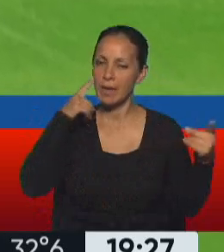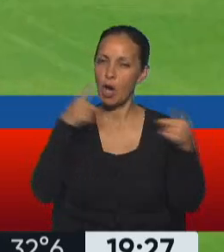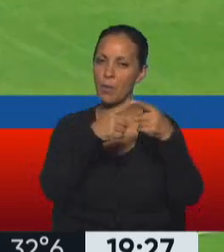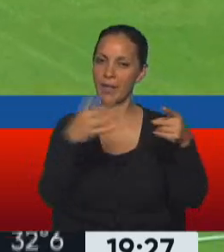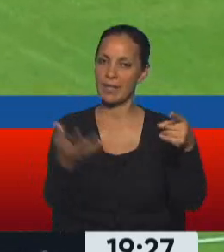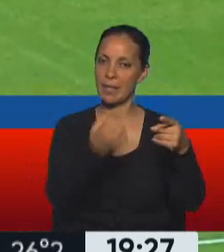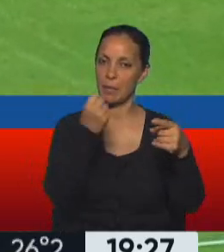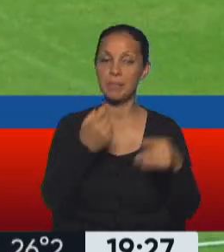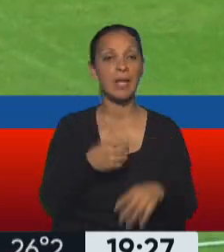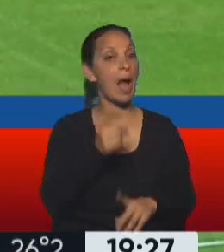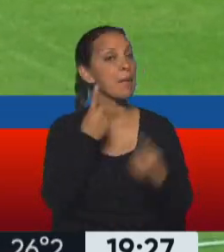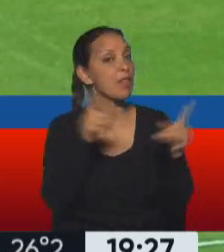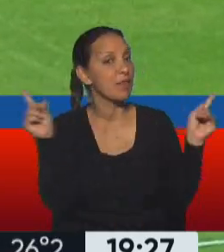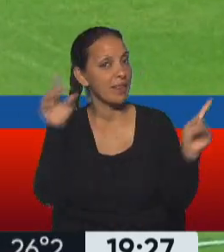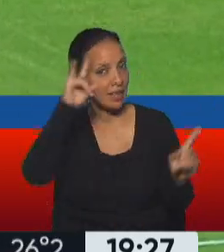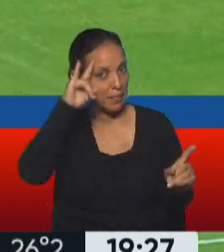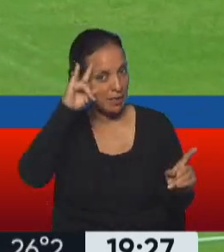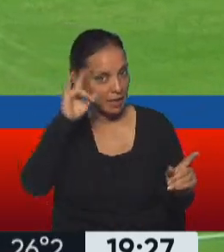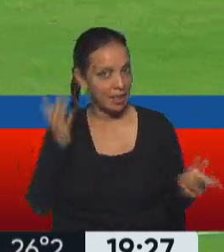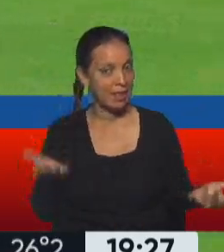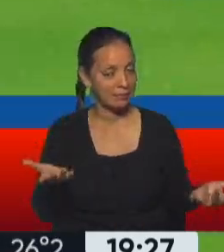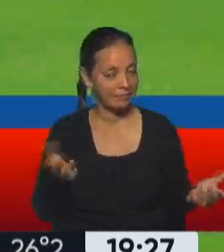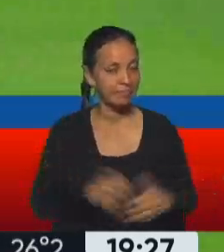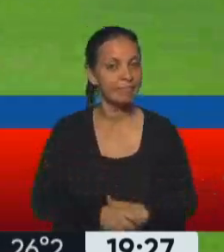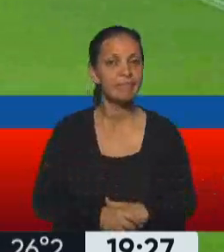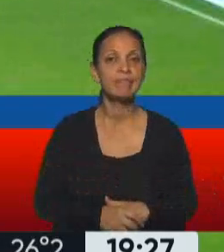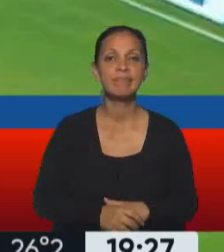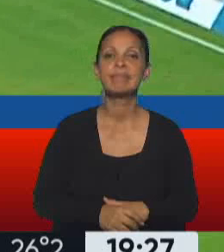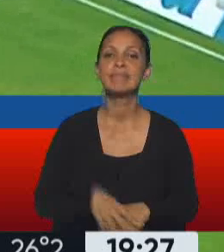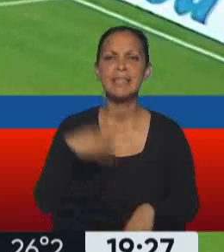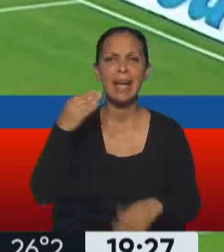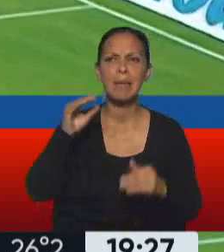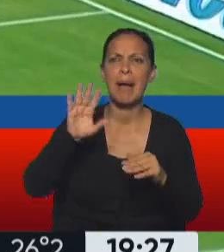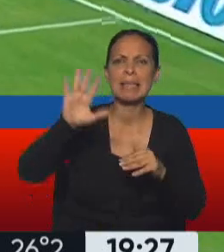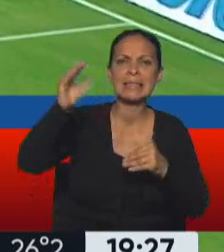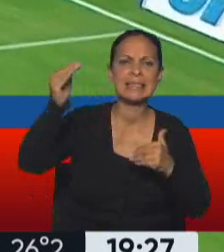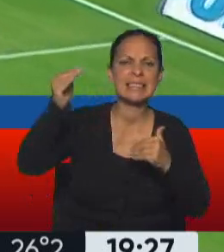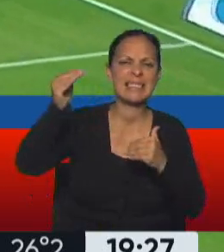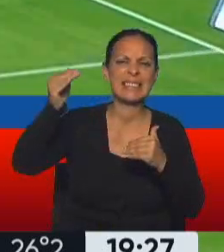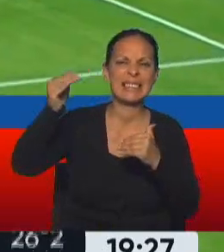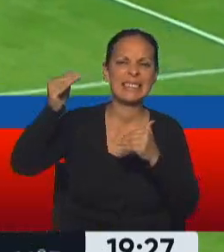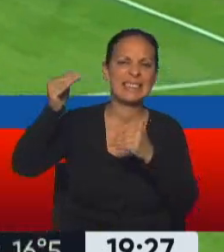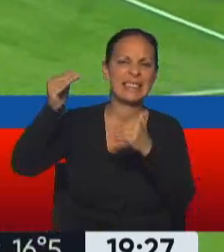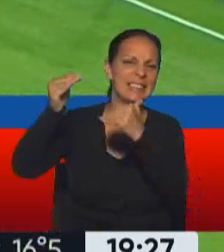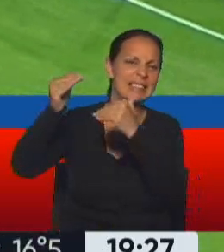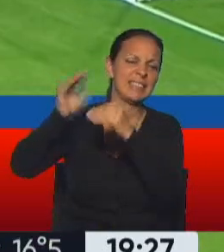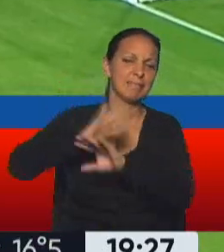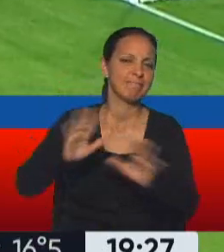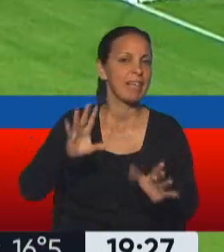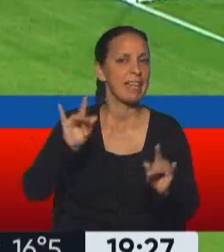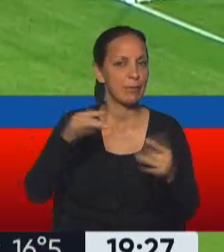No es el caso de Independiente. Y no, cada vez le queda más lejos absolutamente todo al rojo,